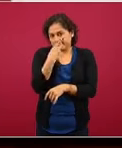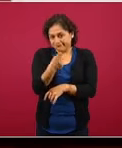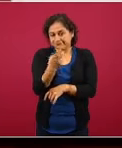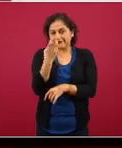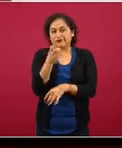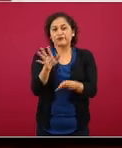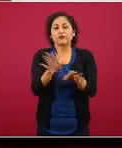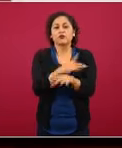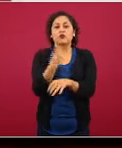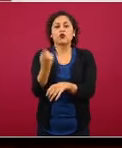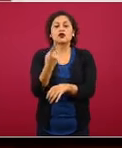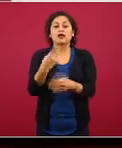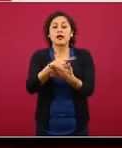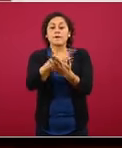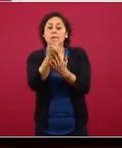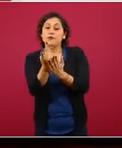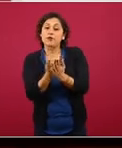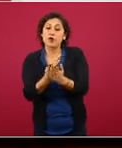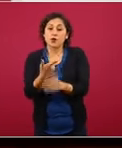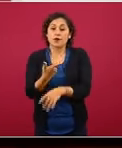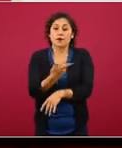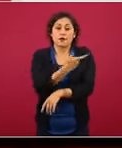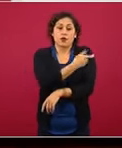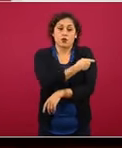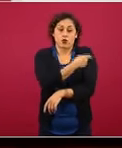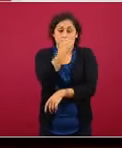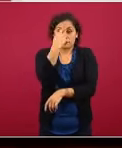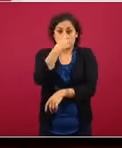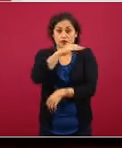programa de vacunación universal, por ejemplo,